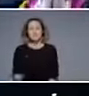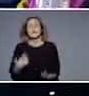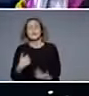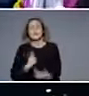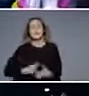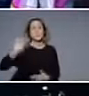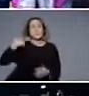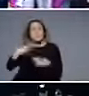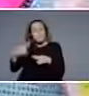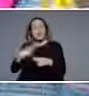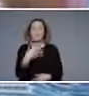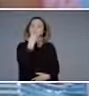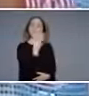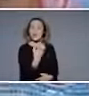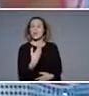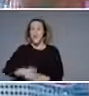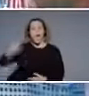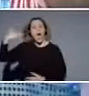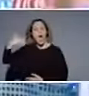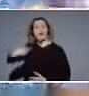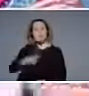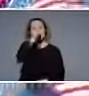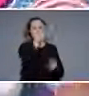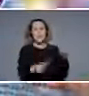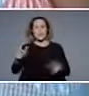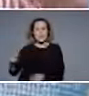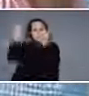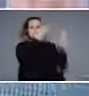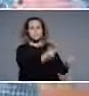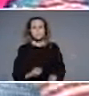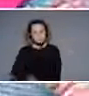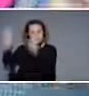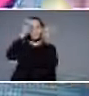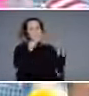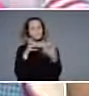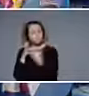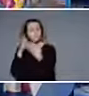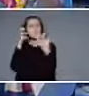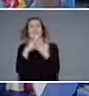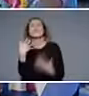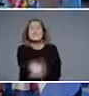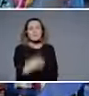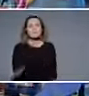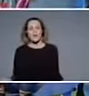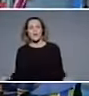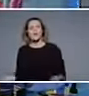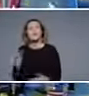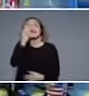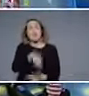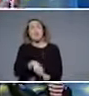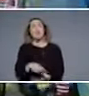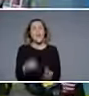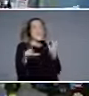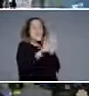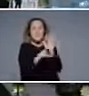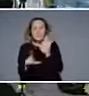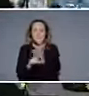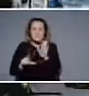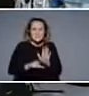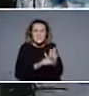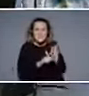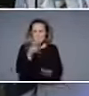estaban los políticos serios que por el ciudadano tenían que luchar? ¿Dónde coño se han quedado las leyes con